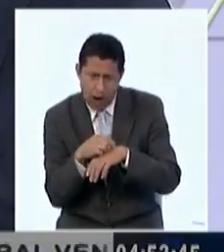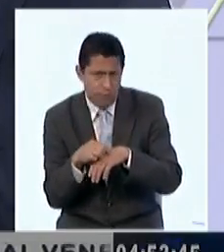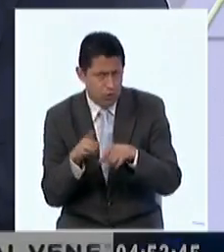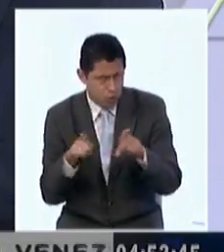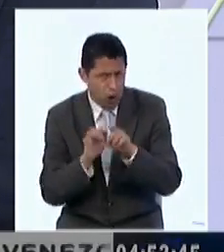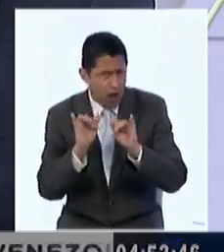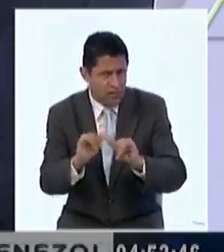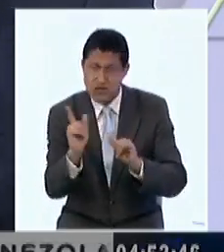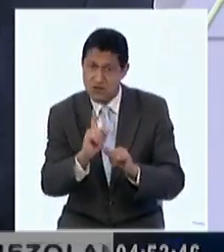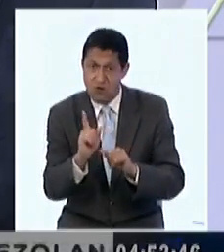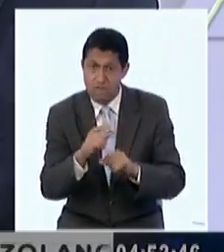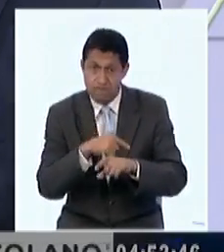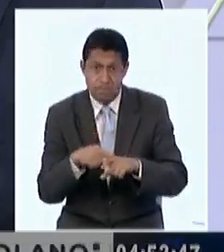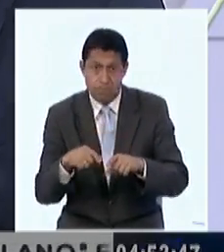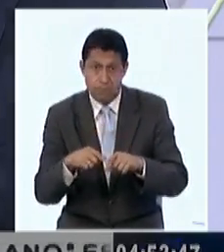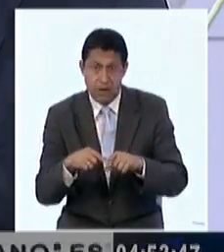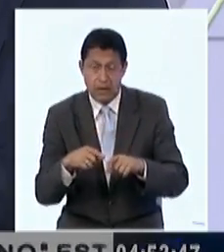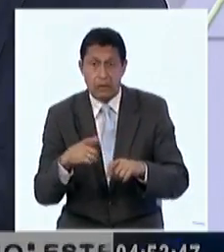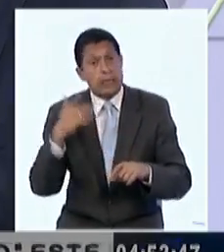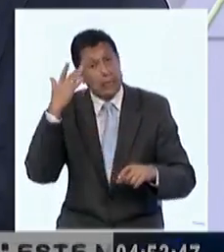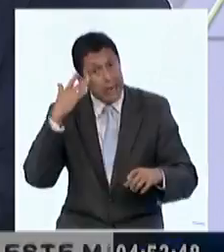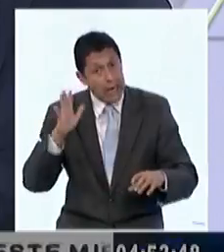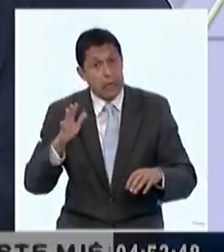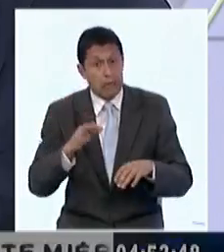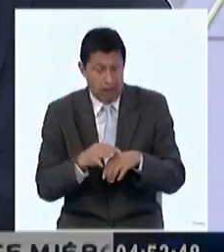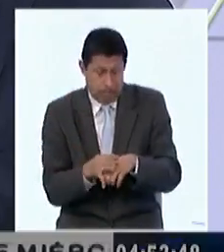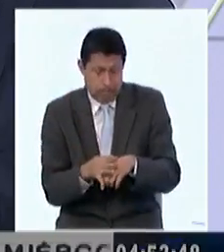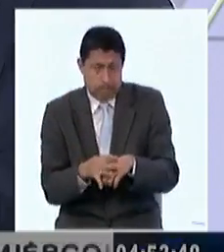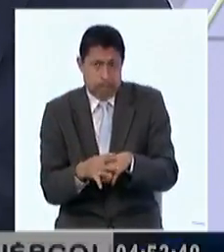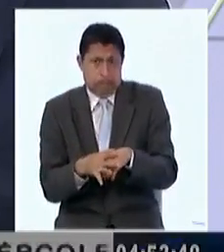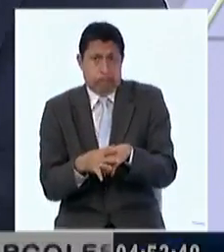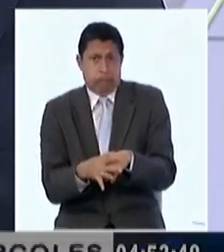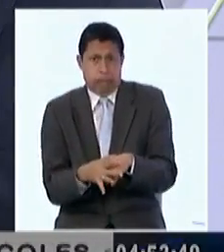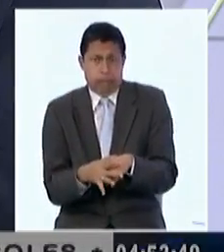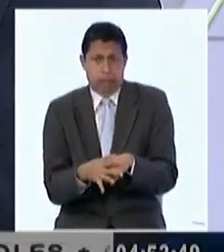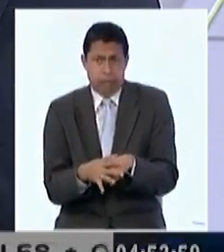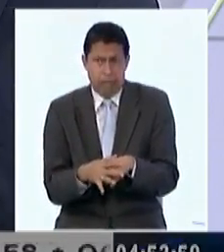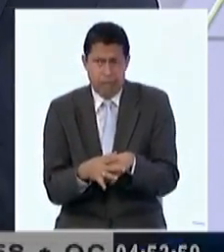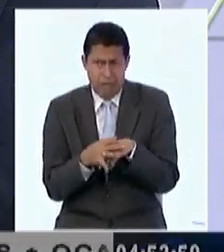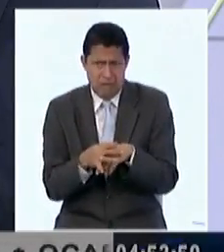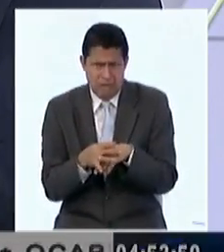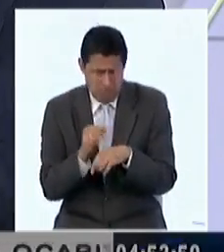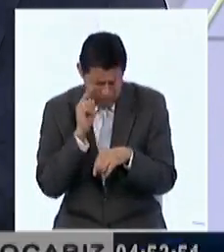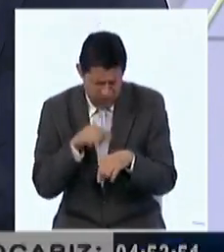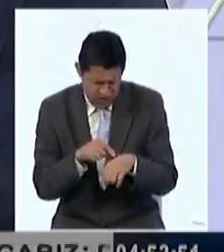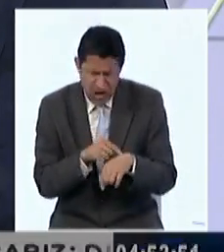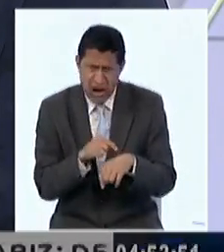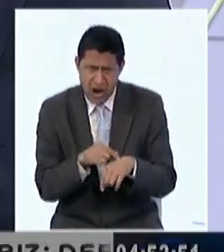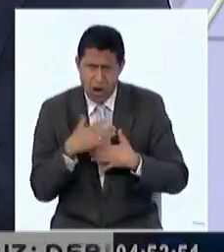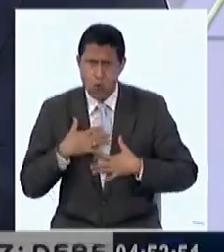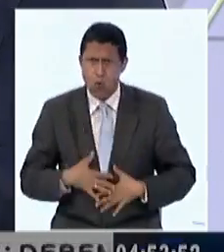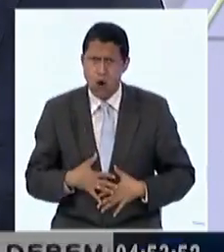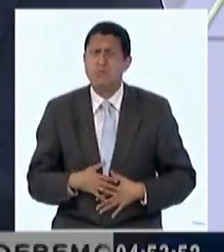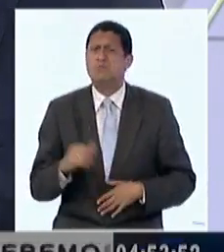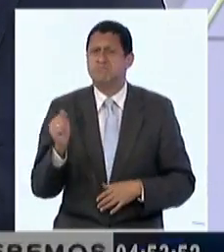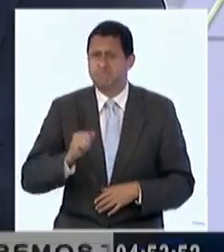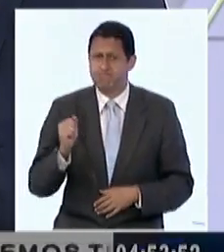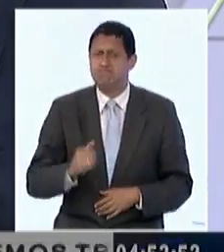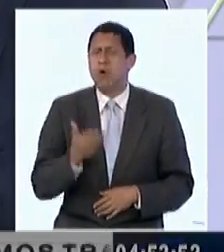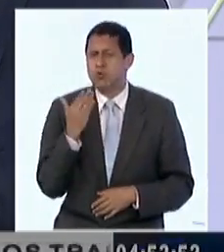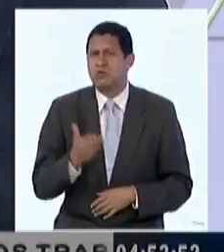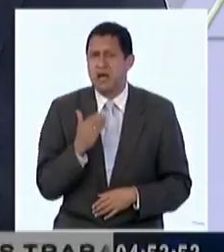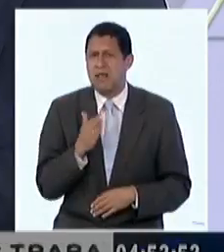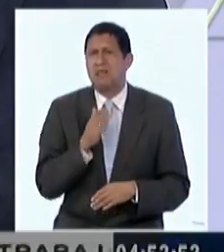así. Ahora, si el paciente tiene predisposición a hacer queloide y hay una cicatriz queloide notoria en el cuerpo, siempre es